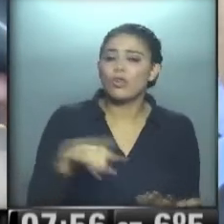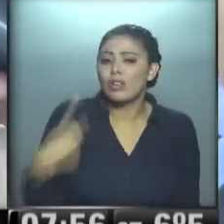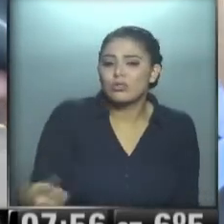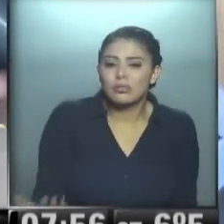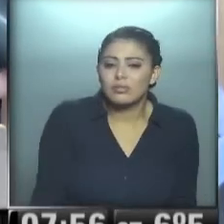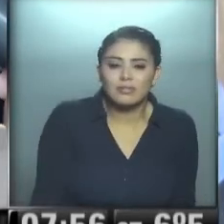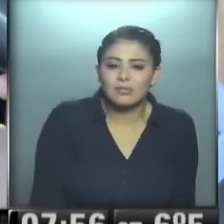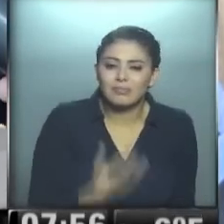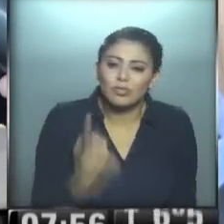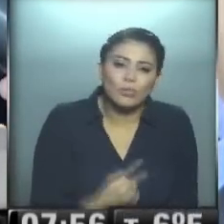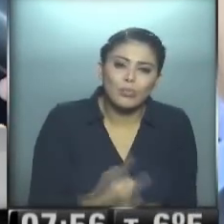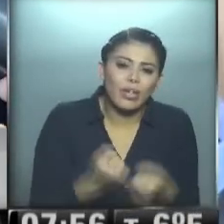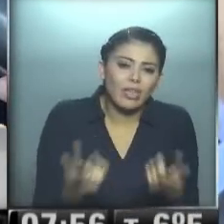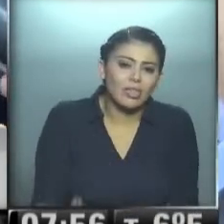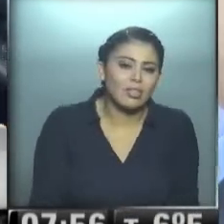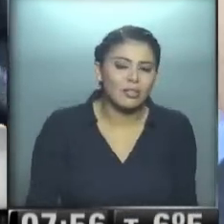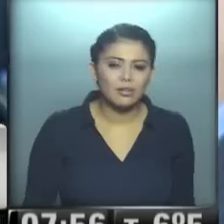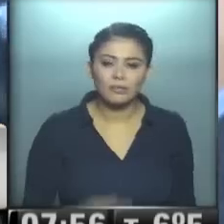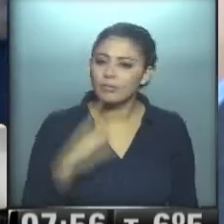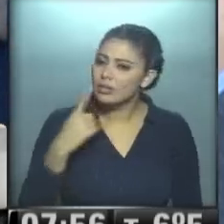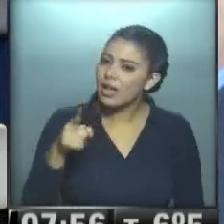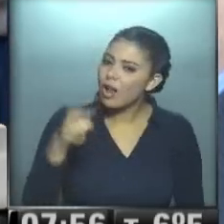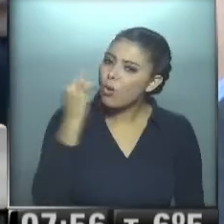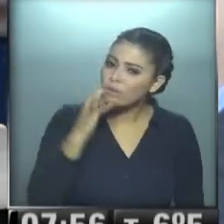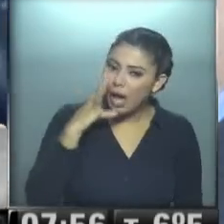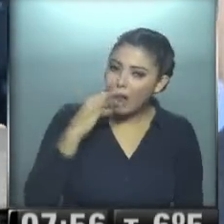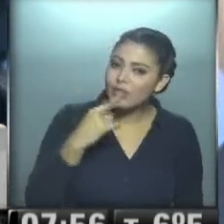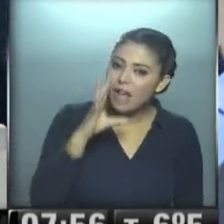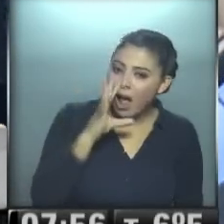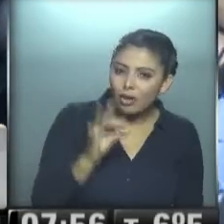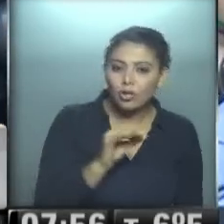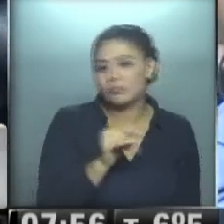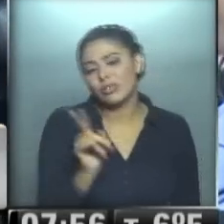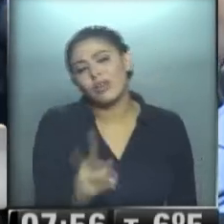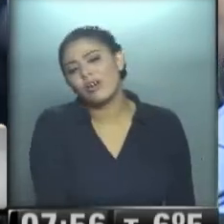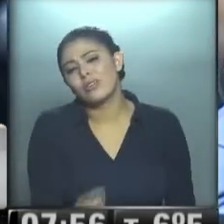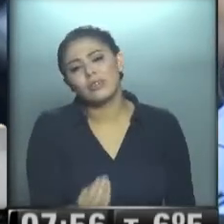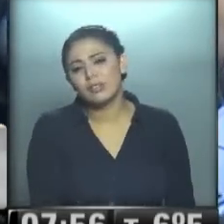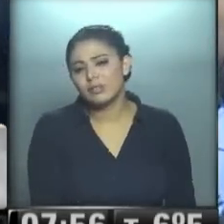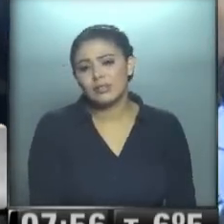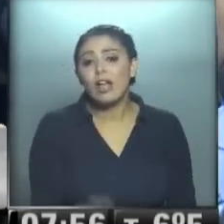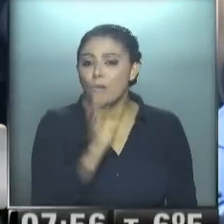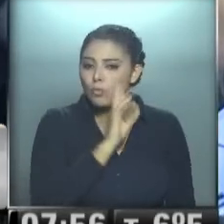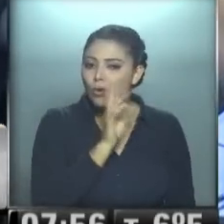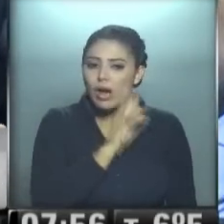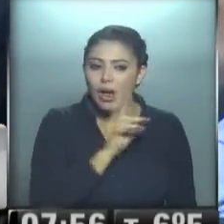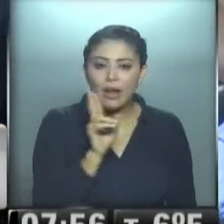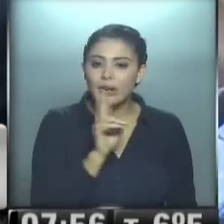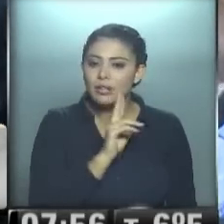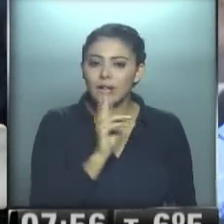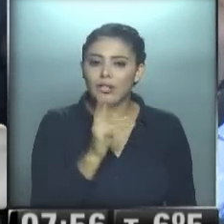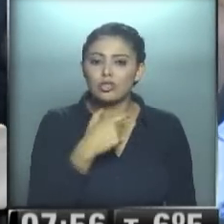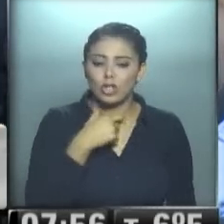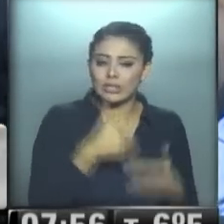cosa no se le puede dar. ¿Y él cuenta algo, Guillermo, le dice algo? No, la mujer no ni me